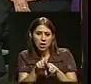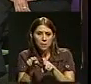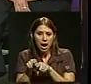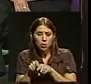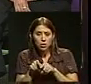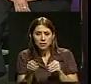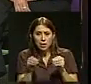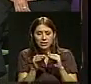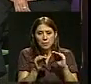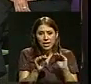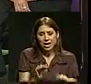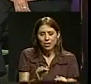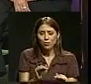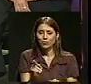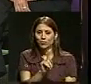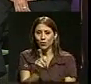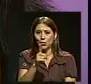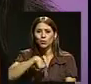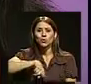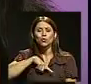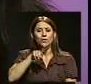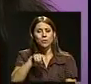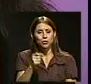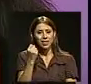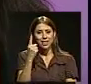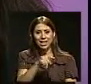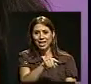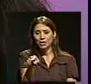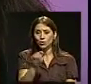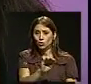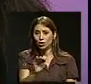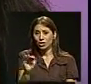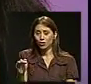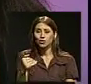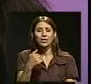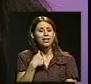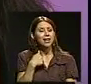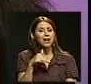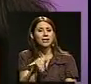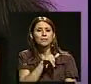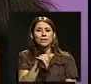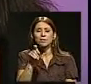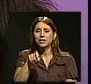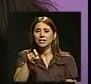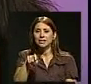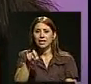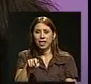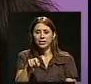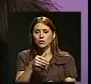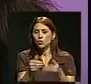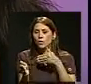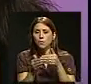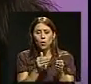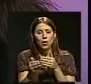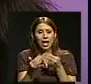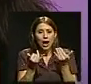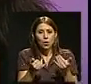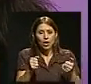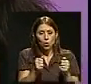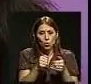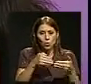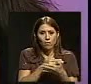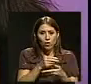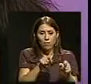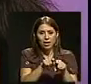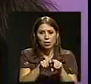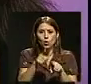simple y sencillamente tienen las mismas necesidades independientemente de su hermanito. Entonces tenemos que ser equitativos en el